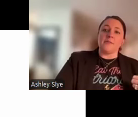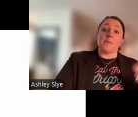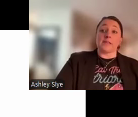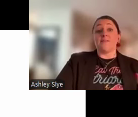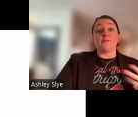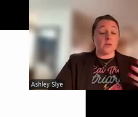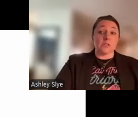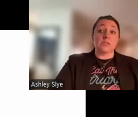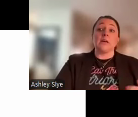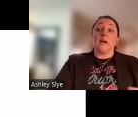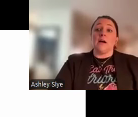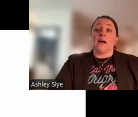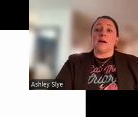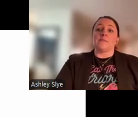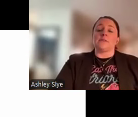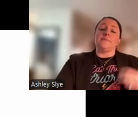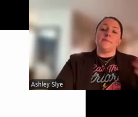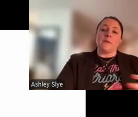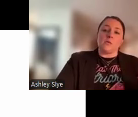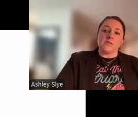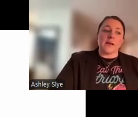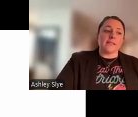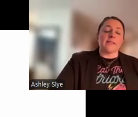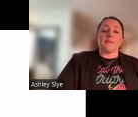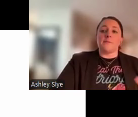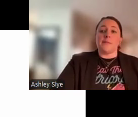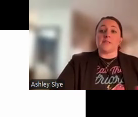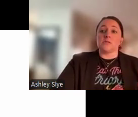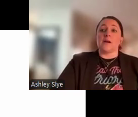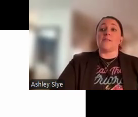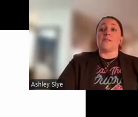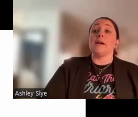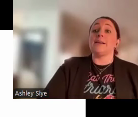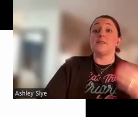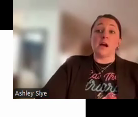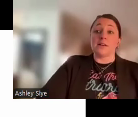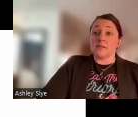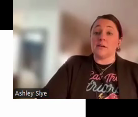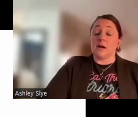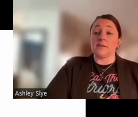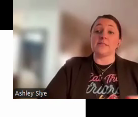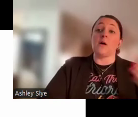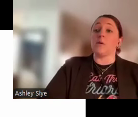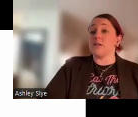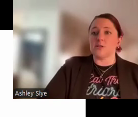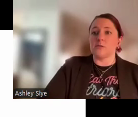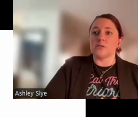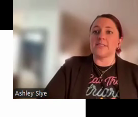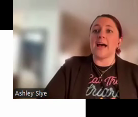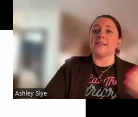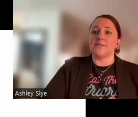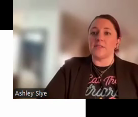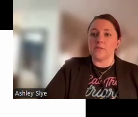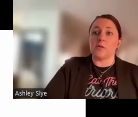programa contra violencia doméstica, pensar en a quién se deja primero o a quién se recoge primero para poder